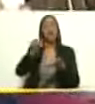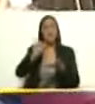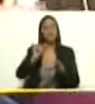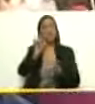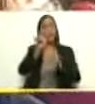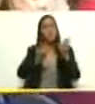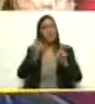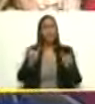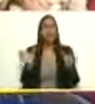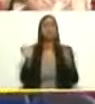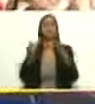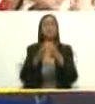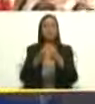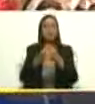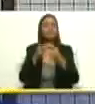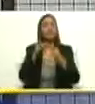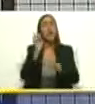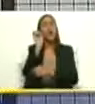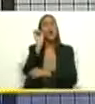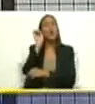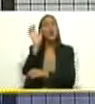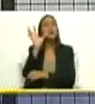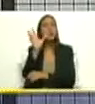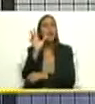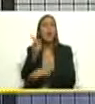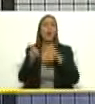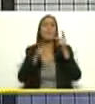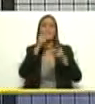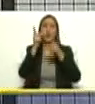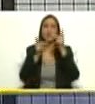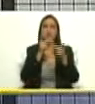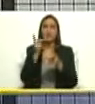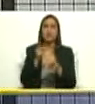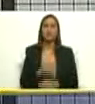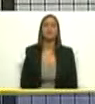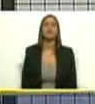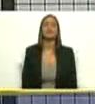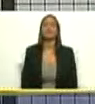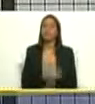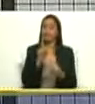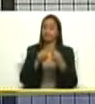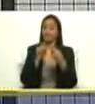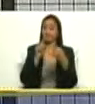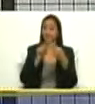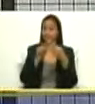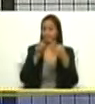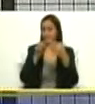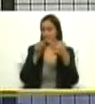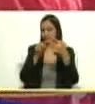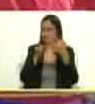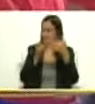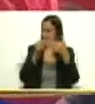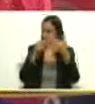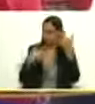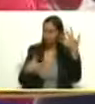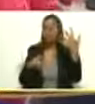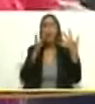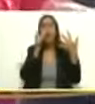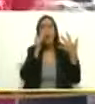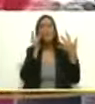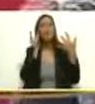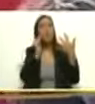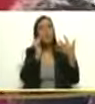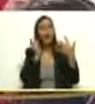noeli Nelson mer Doña deir Santos Amaral María